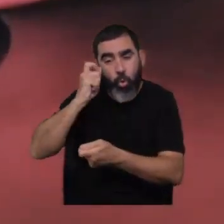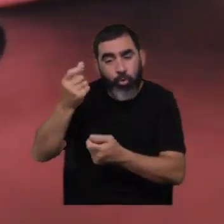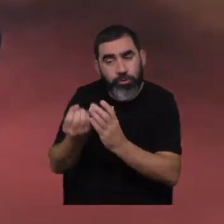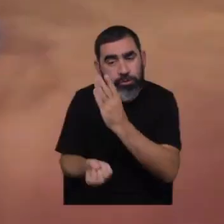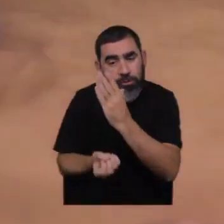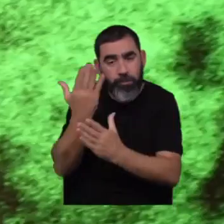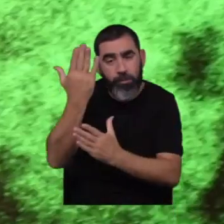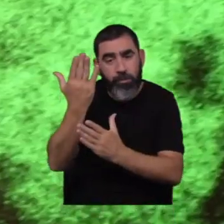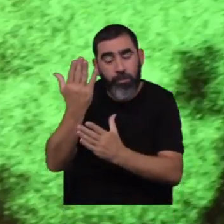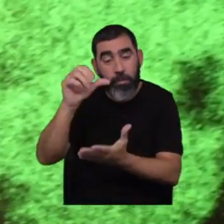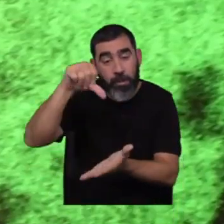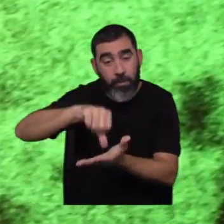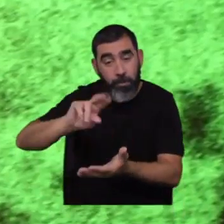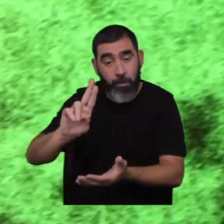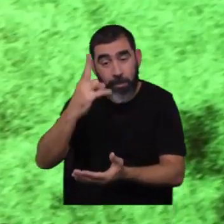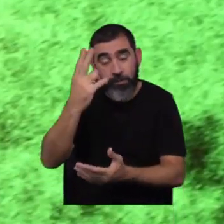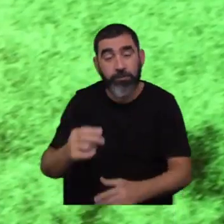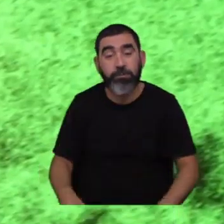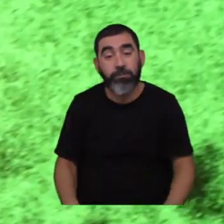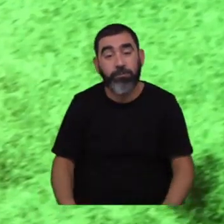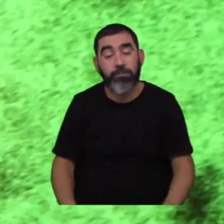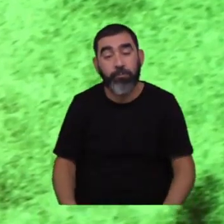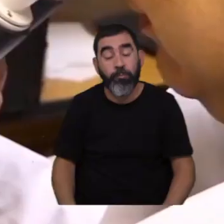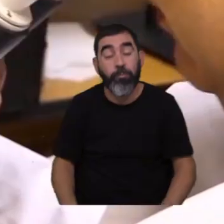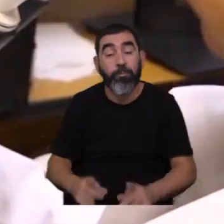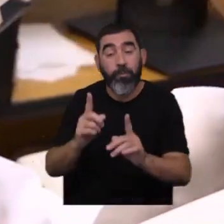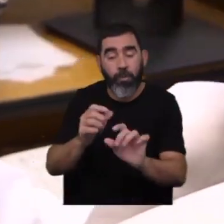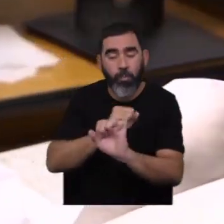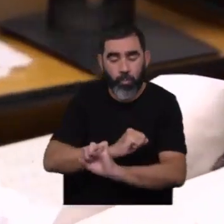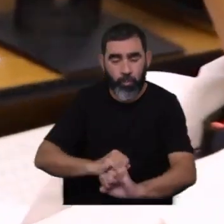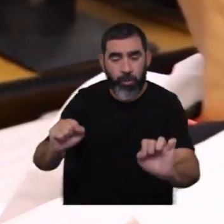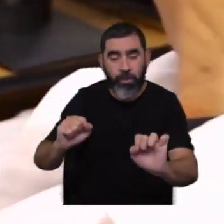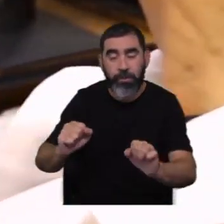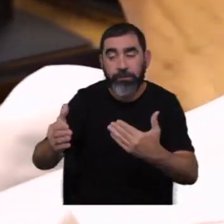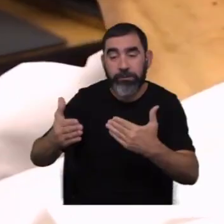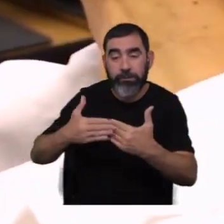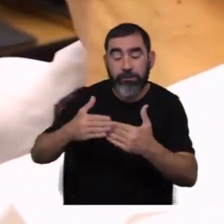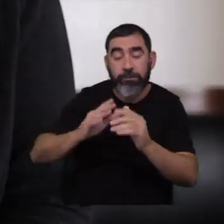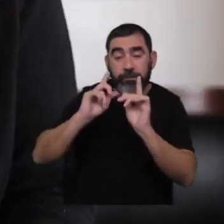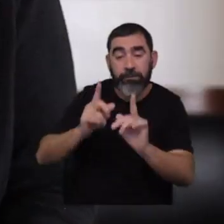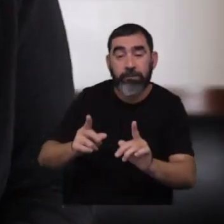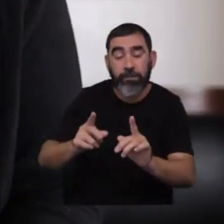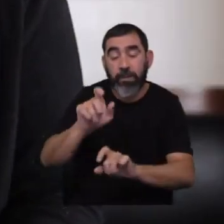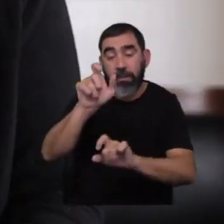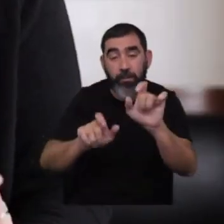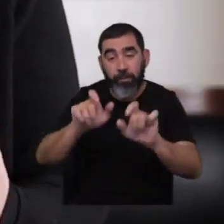novedoso para nuestro país y la región, y que a su vez nos permite estar cerca también de la población y que se vea